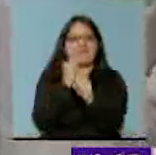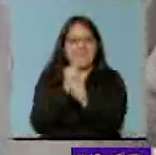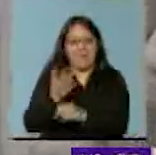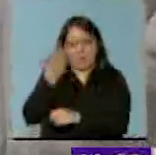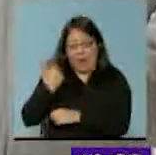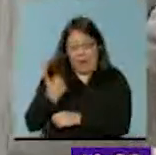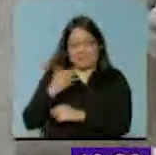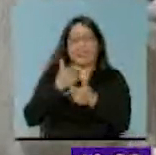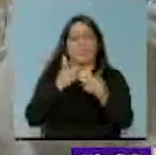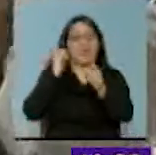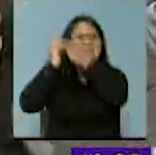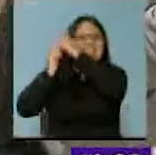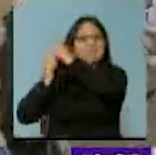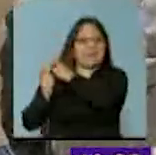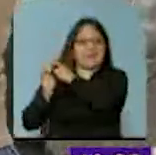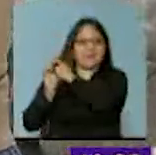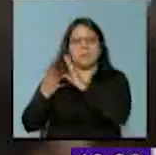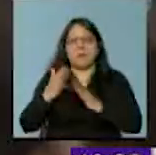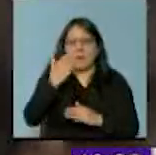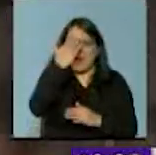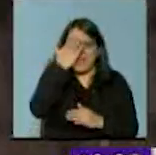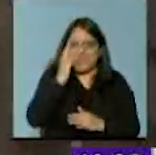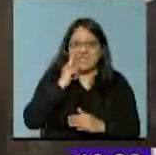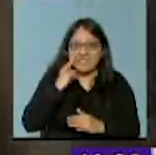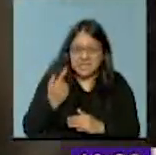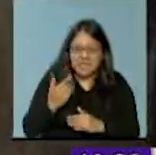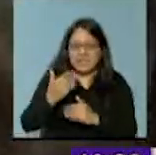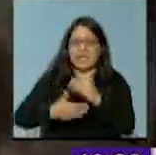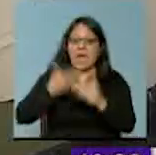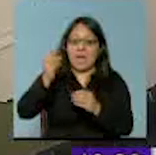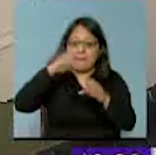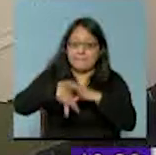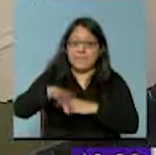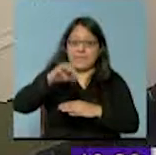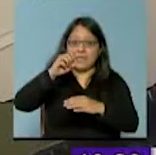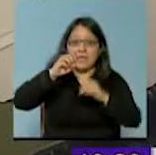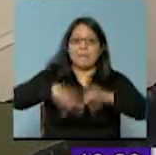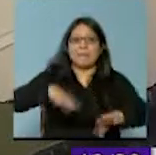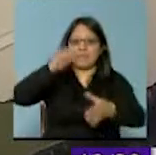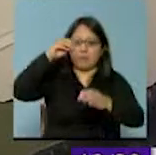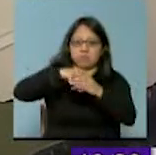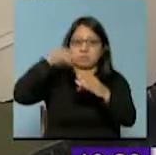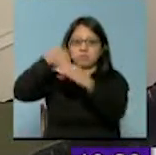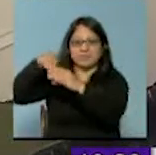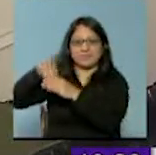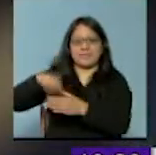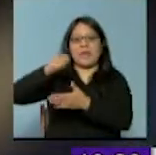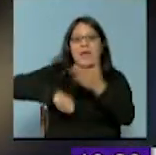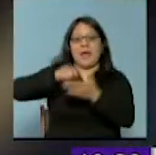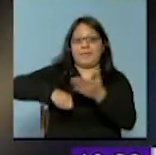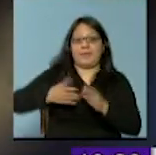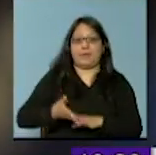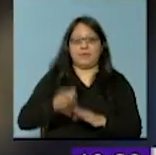experiencia laboral. En 15 días calculamos nosotros los primeros ingresos de gente para ir tomando gente de la bolsa. Hay